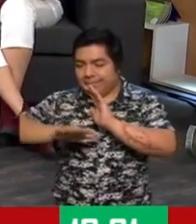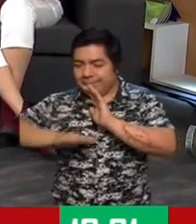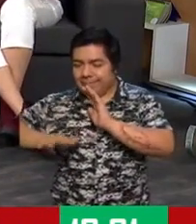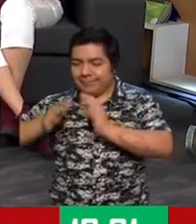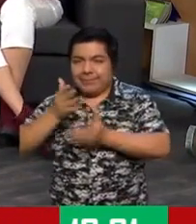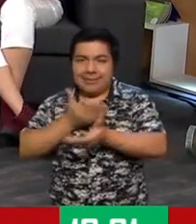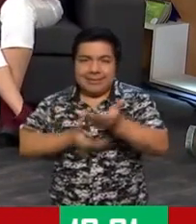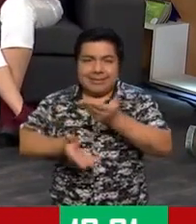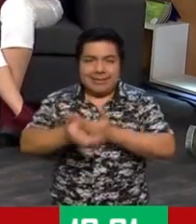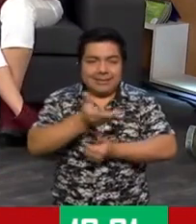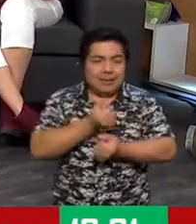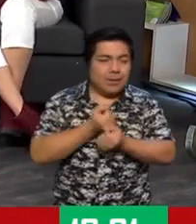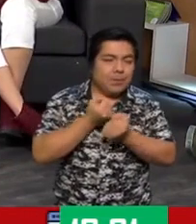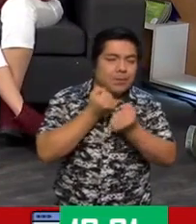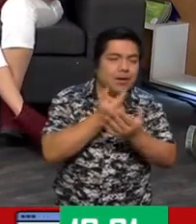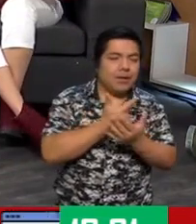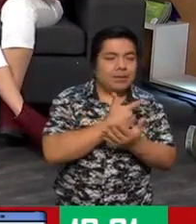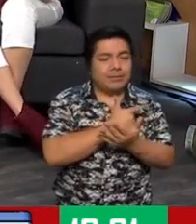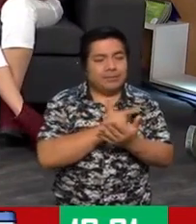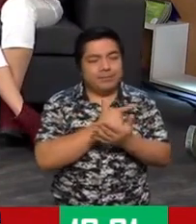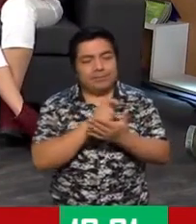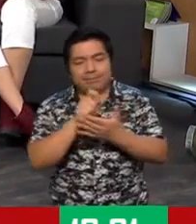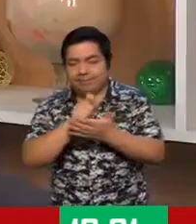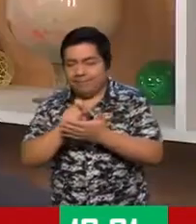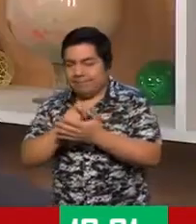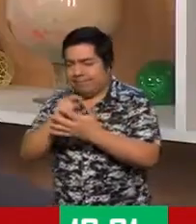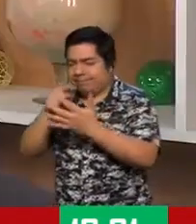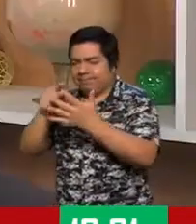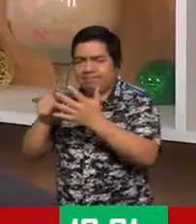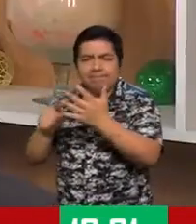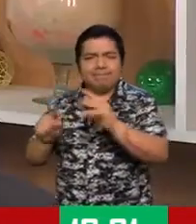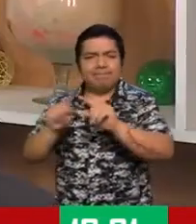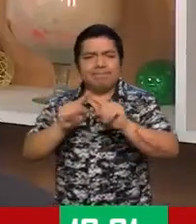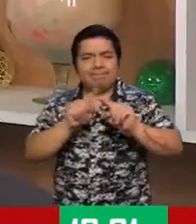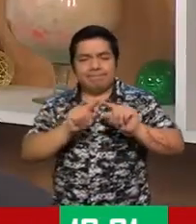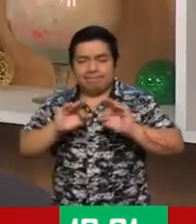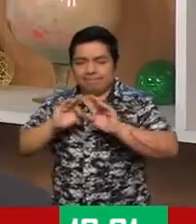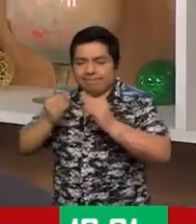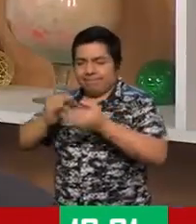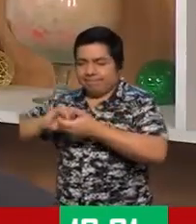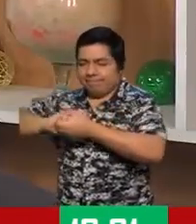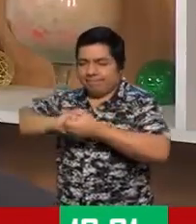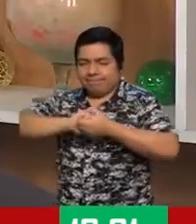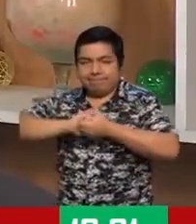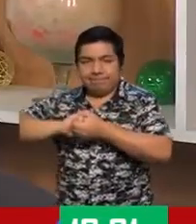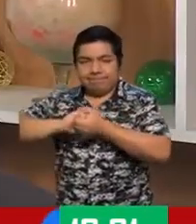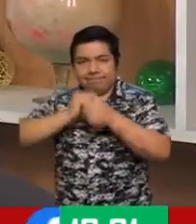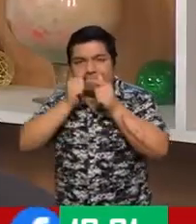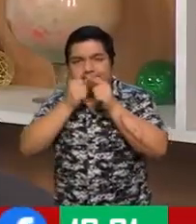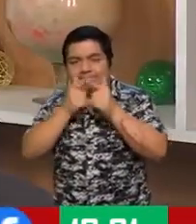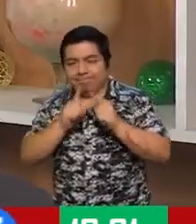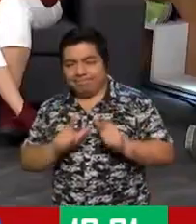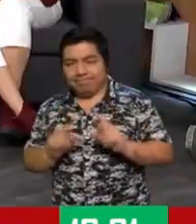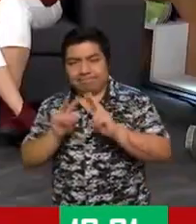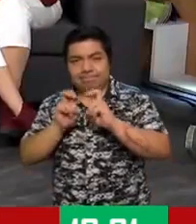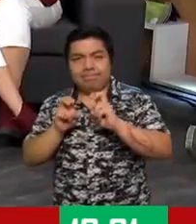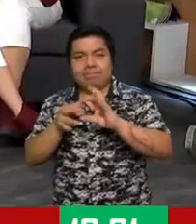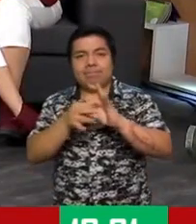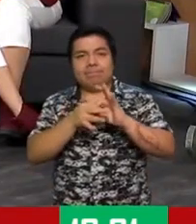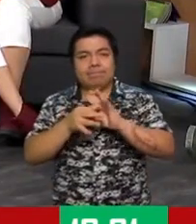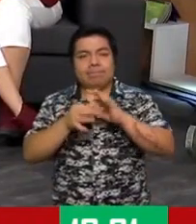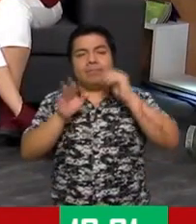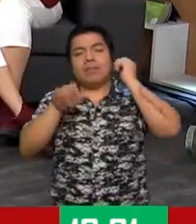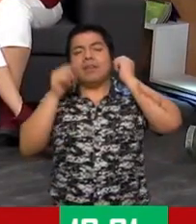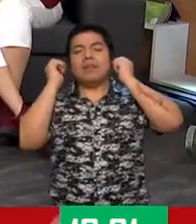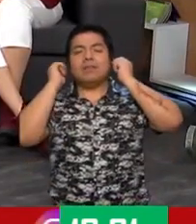compartir poemas que nos gustan o que escribimos. Hay muchas maneras de tenernos y de sostenernos a través de lo literario. Oye, ¿y qué tipo